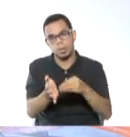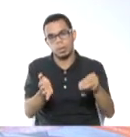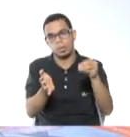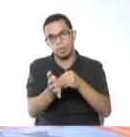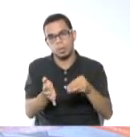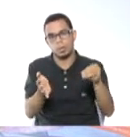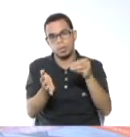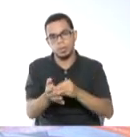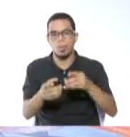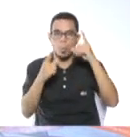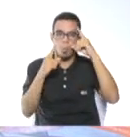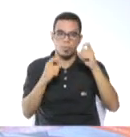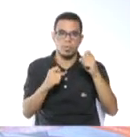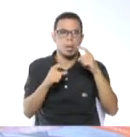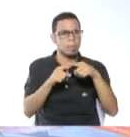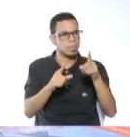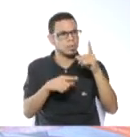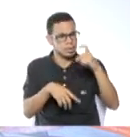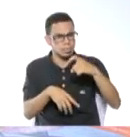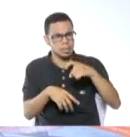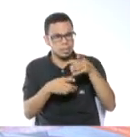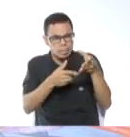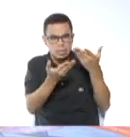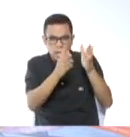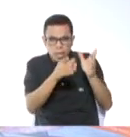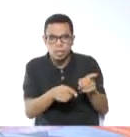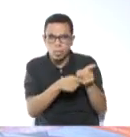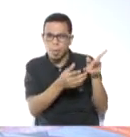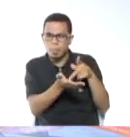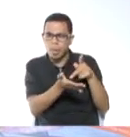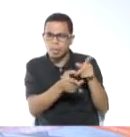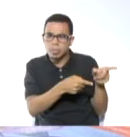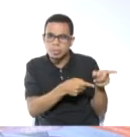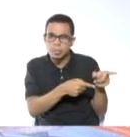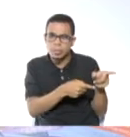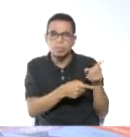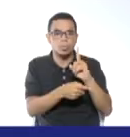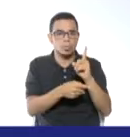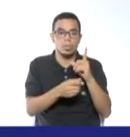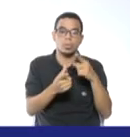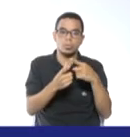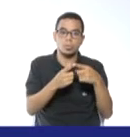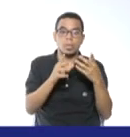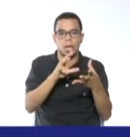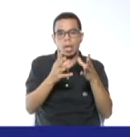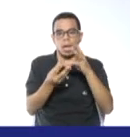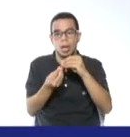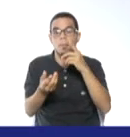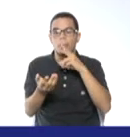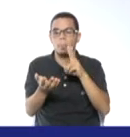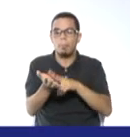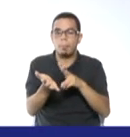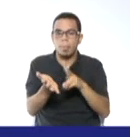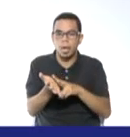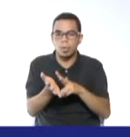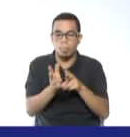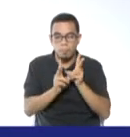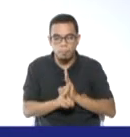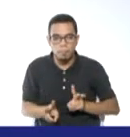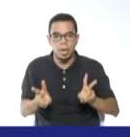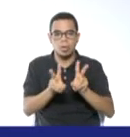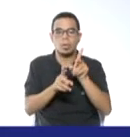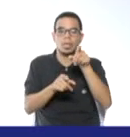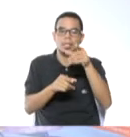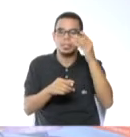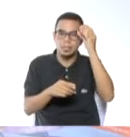pero responden a la necesidad del territorio. Y allí la necesidad de redimensionarlas. Valorar ese talento humano que tenemos en